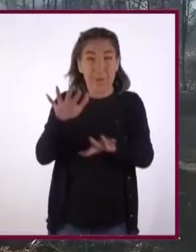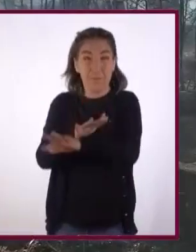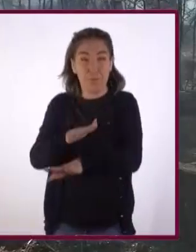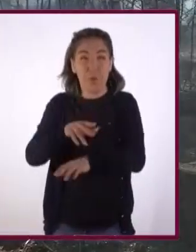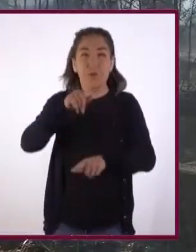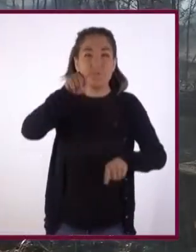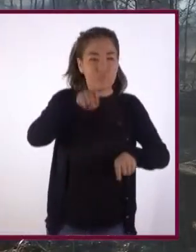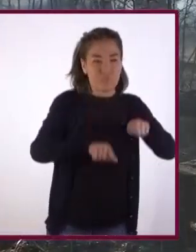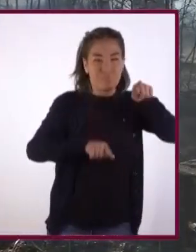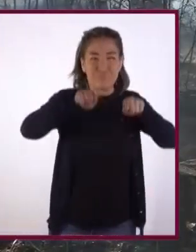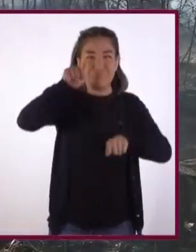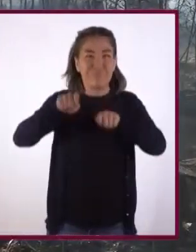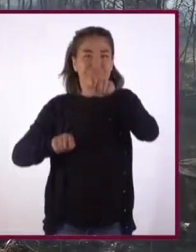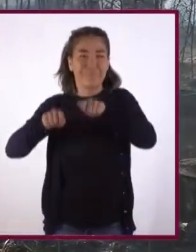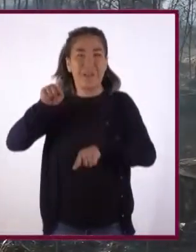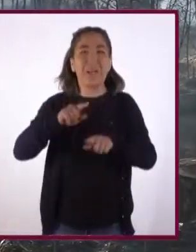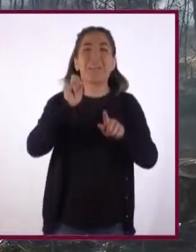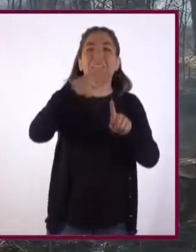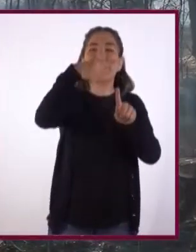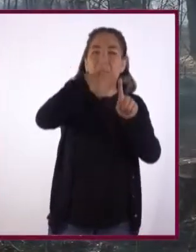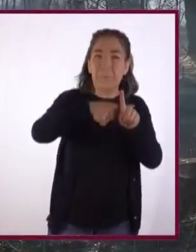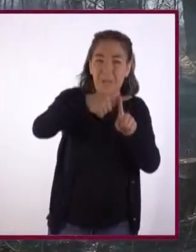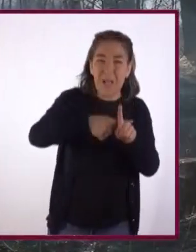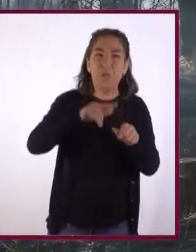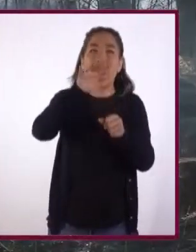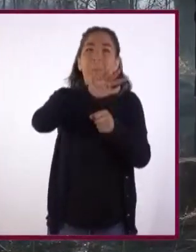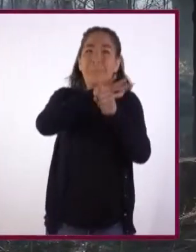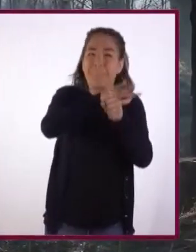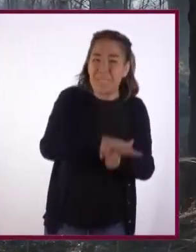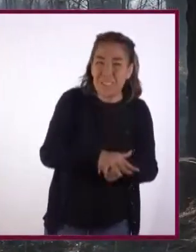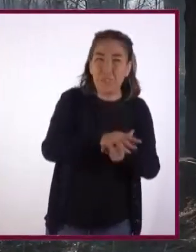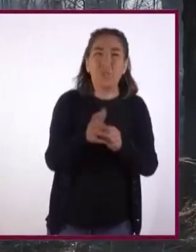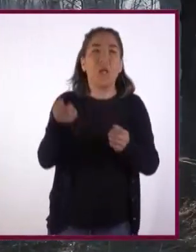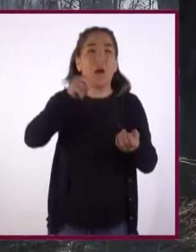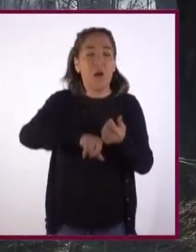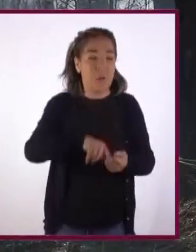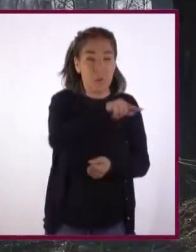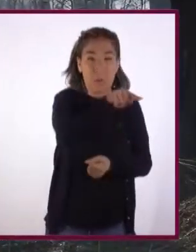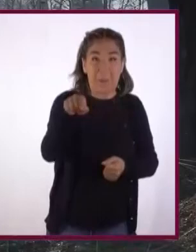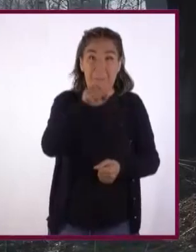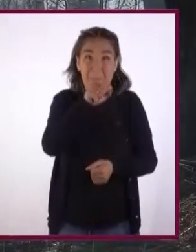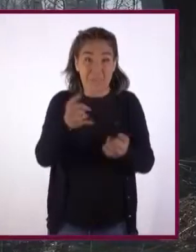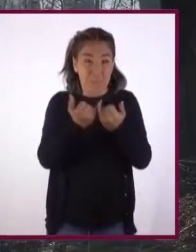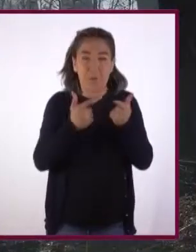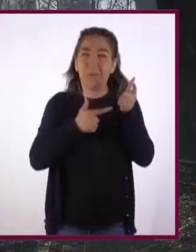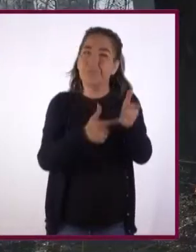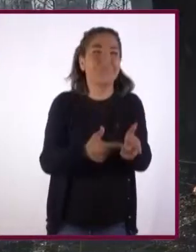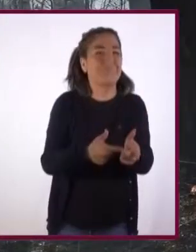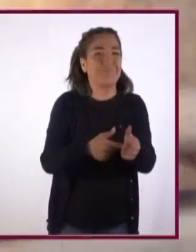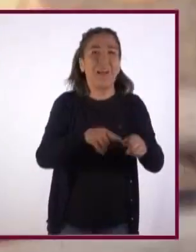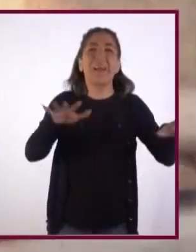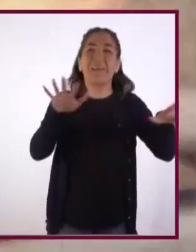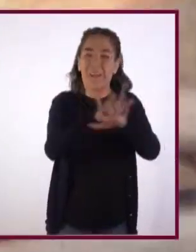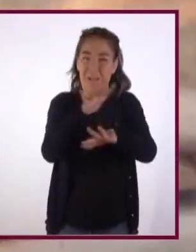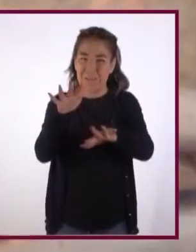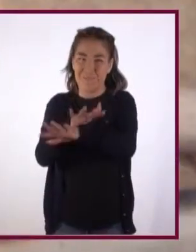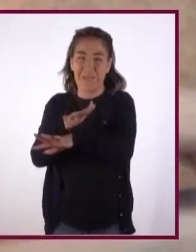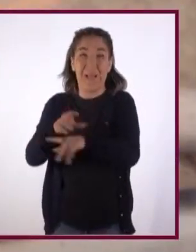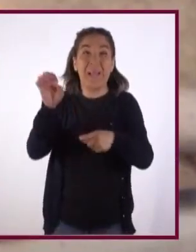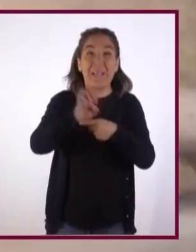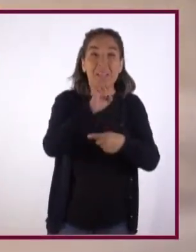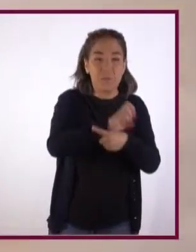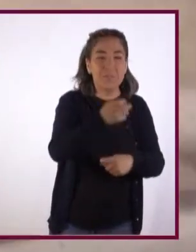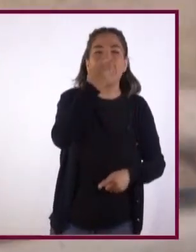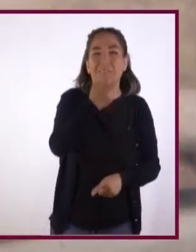las condiciones, como por ejemplo temperatura, presión, hay variaciones que ya no son lineales, ya no son proporcionales.